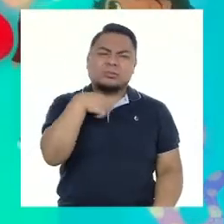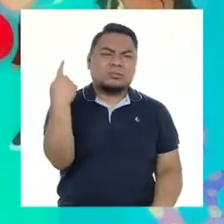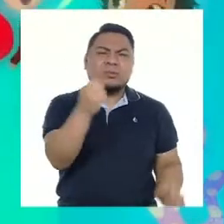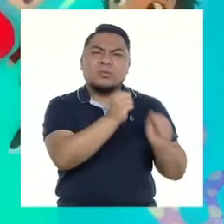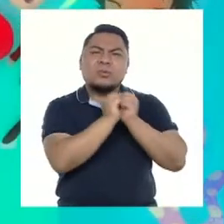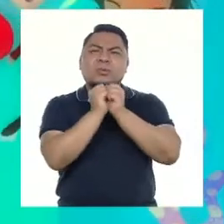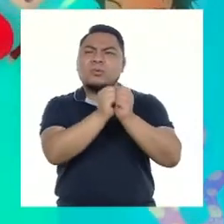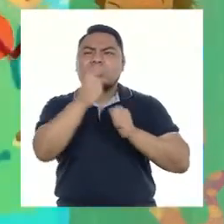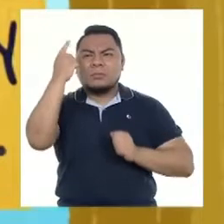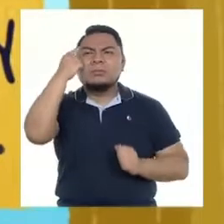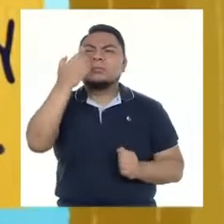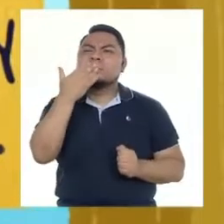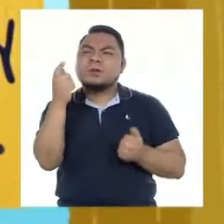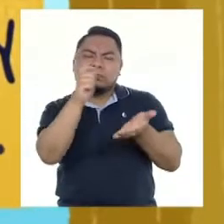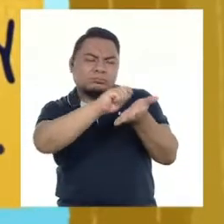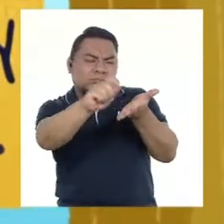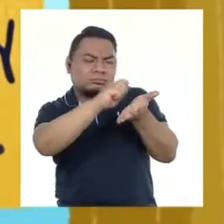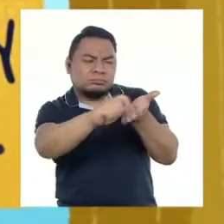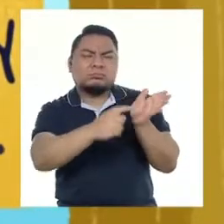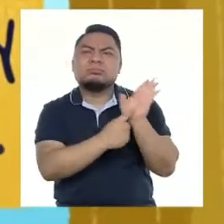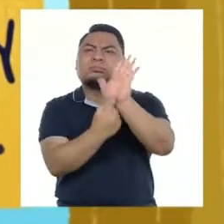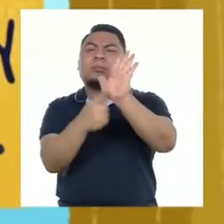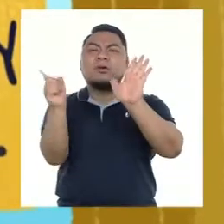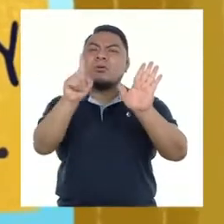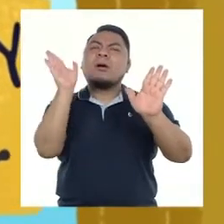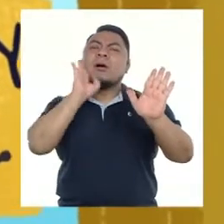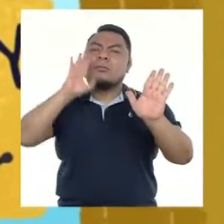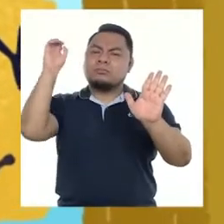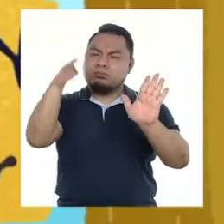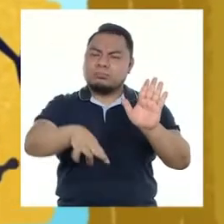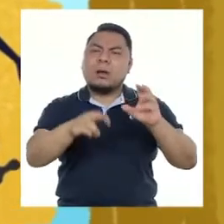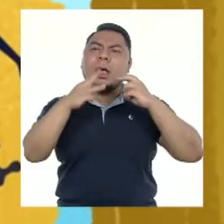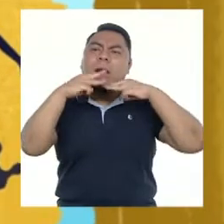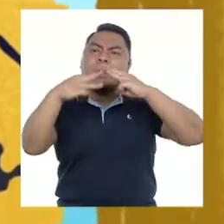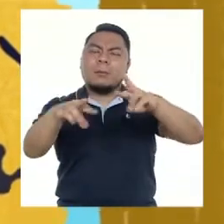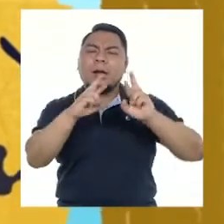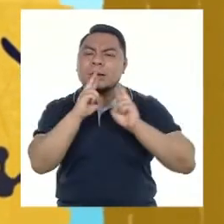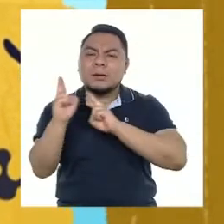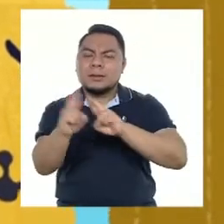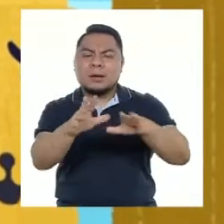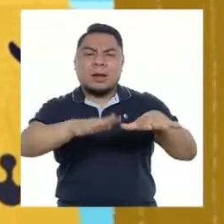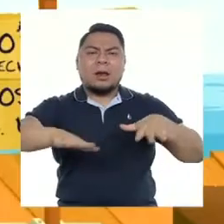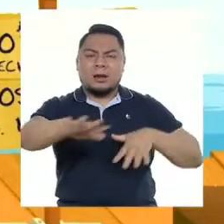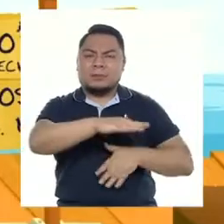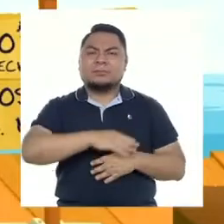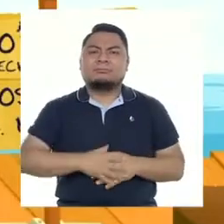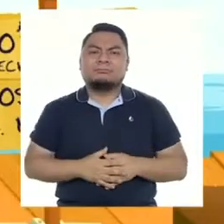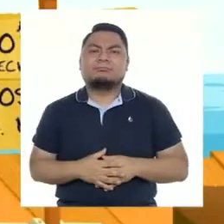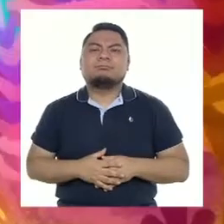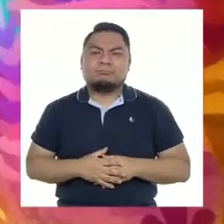Juntos escribimos. No arrojes desechos a nuestros ríos, lagos y mares.